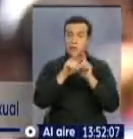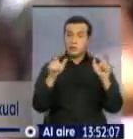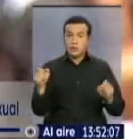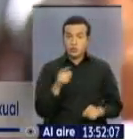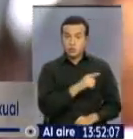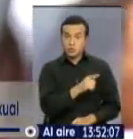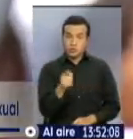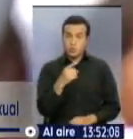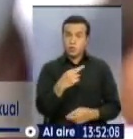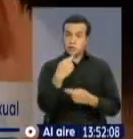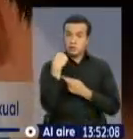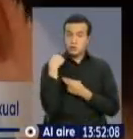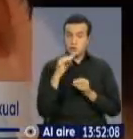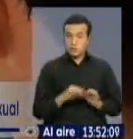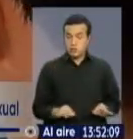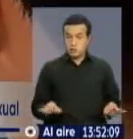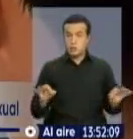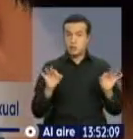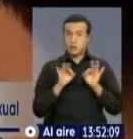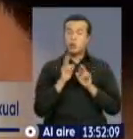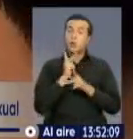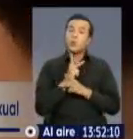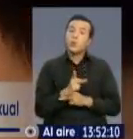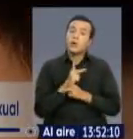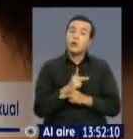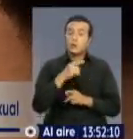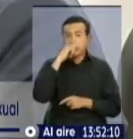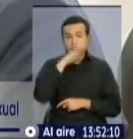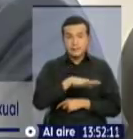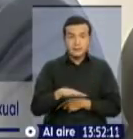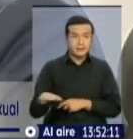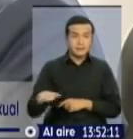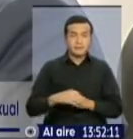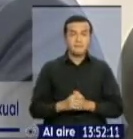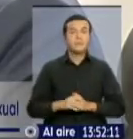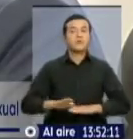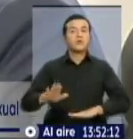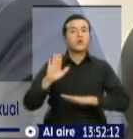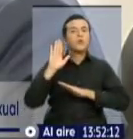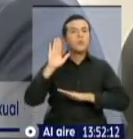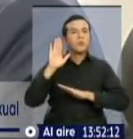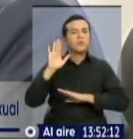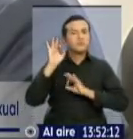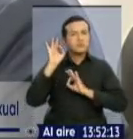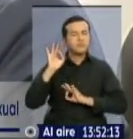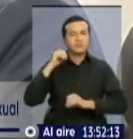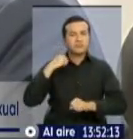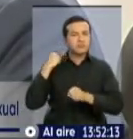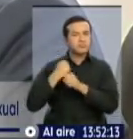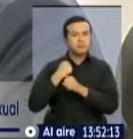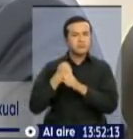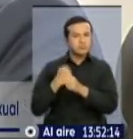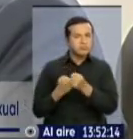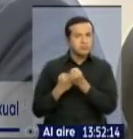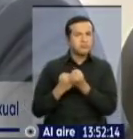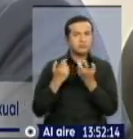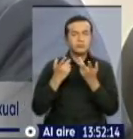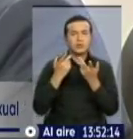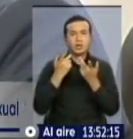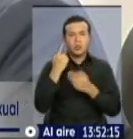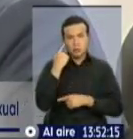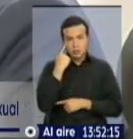que exista corresponsabilidad en el cuidado de nuestros niños. El compromiso y la actuación conjunta entre la rectoría